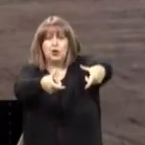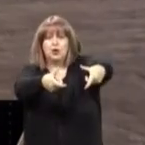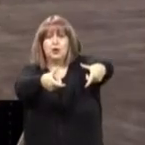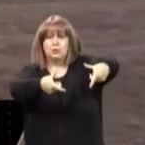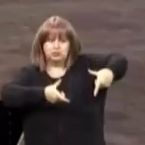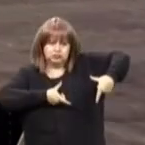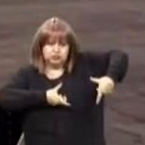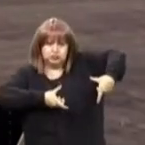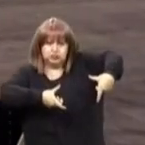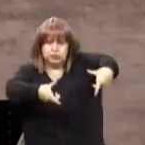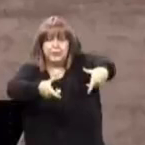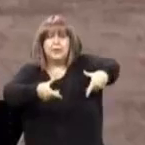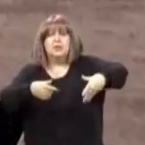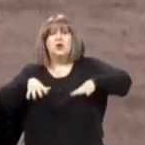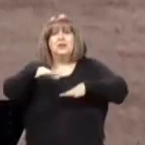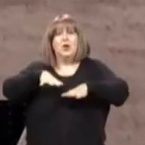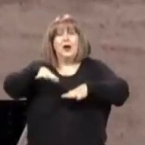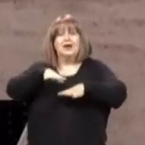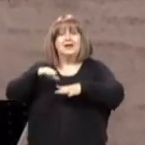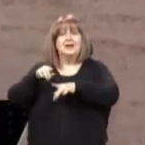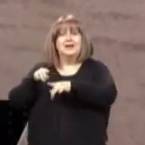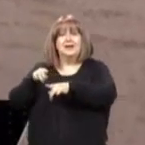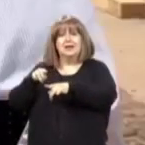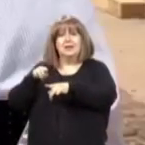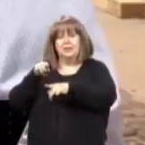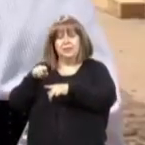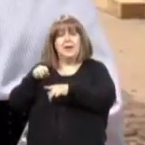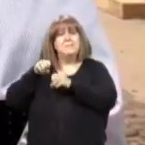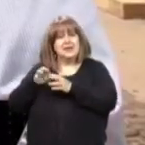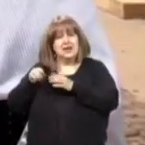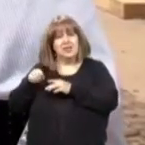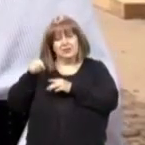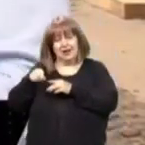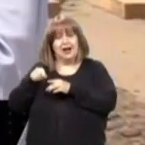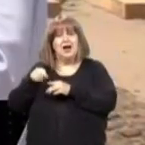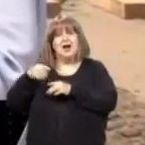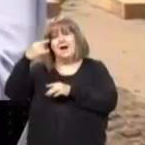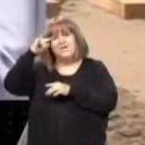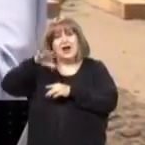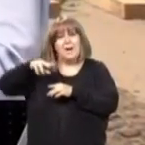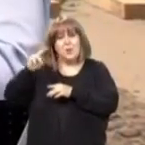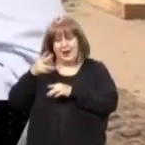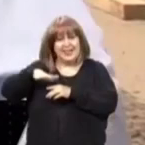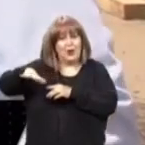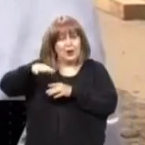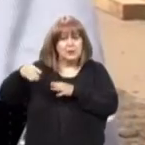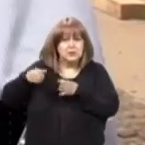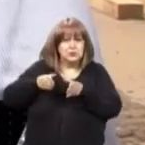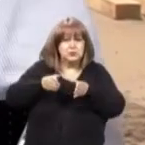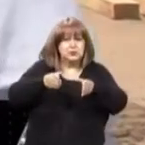inicia en Vaca Muerta y termina en Saliqueló, en el centro de la provincia de Buenos Aires. Son más de 500 kilómetros y